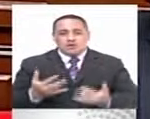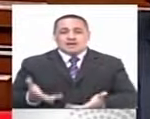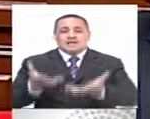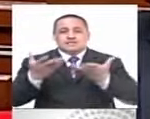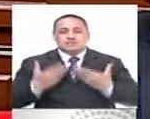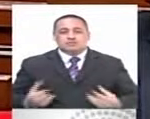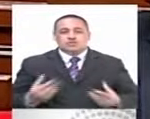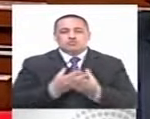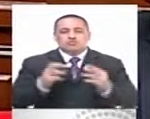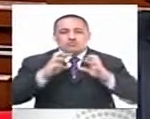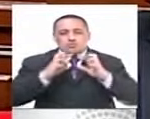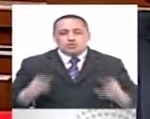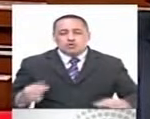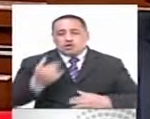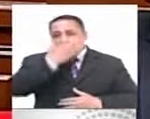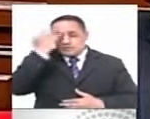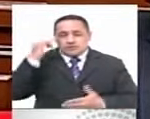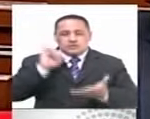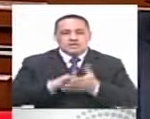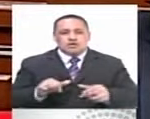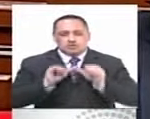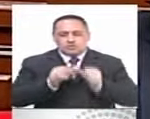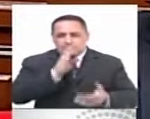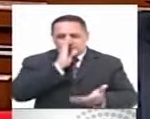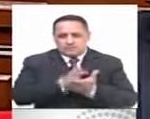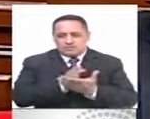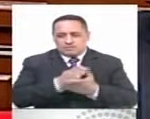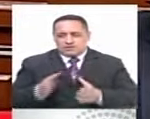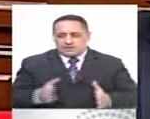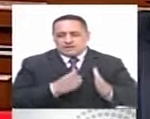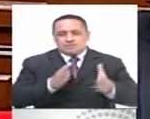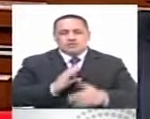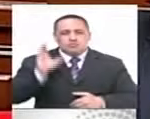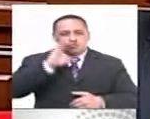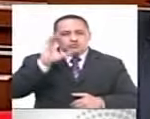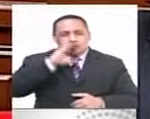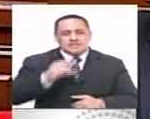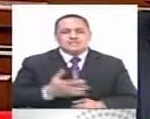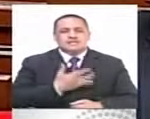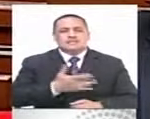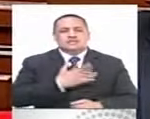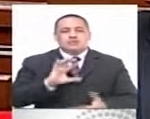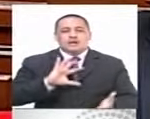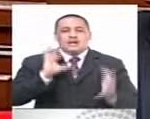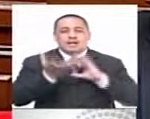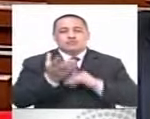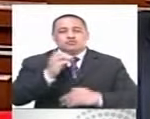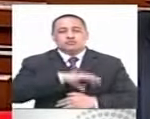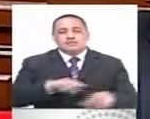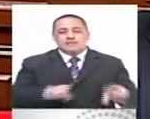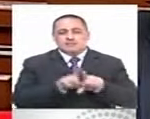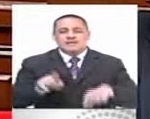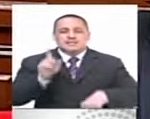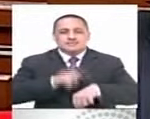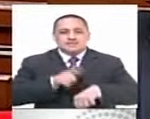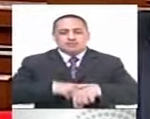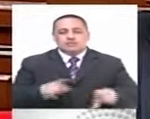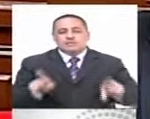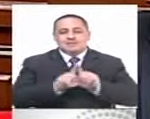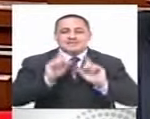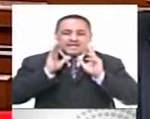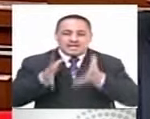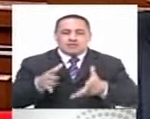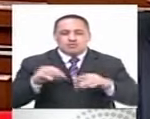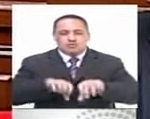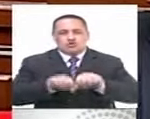pueblos olvidados nos obligan a que sigamos firmes en el camino de buscar el anhelado cambio social. Ya es tiempo, dejemos de lado